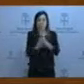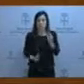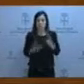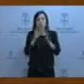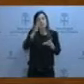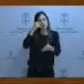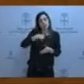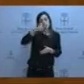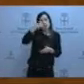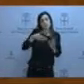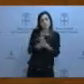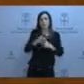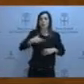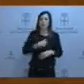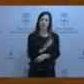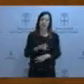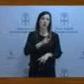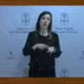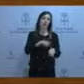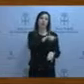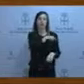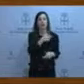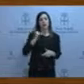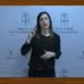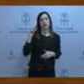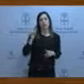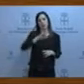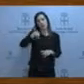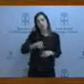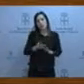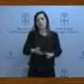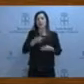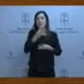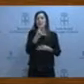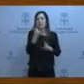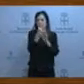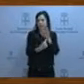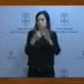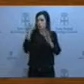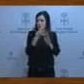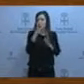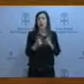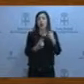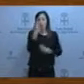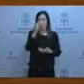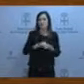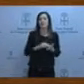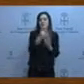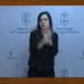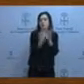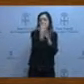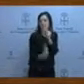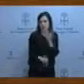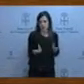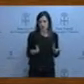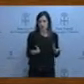algunos asuntos como este tengo que hacer un esfuerzo, porque insisto, en la exposición de motivos la mayoría de los datos son erróneos. Vamos por partes. Problema